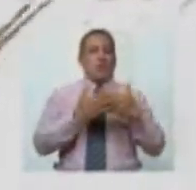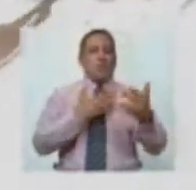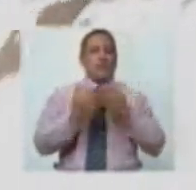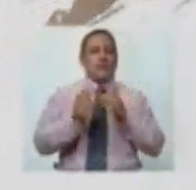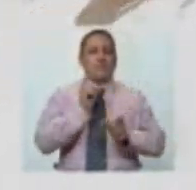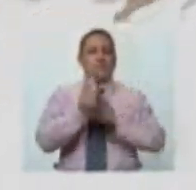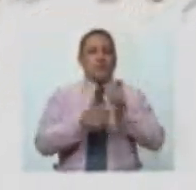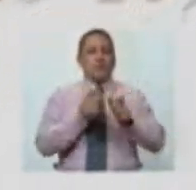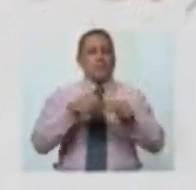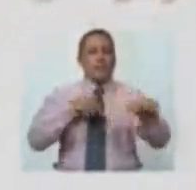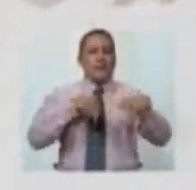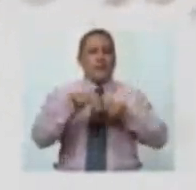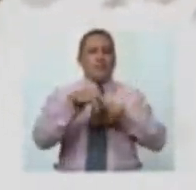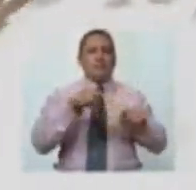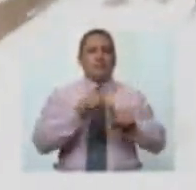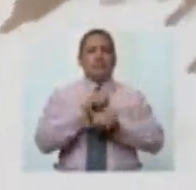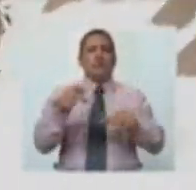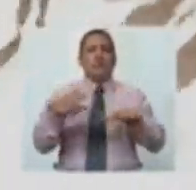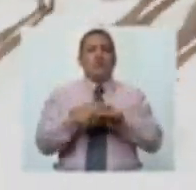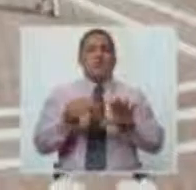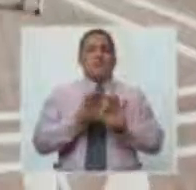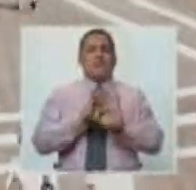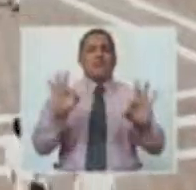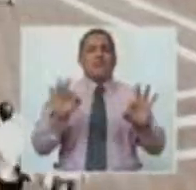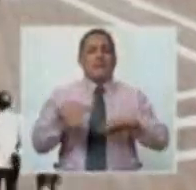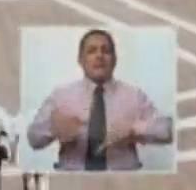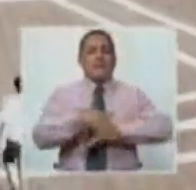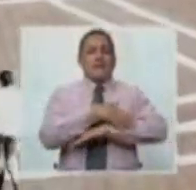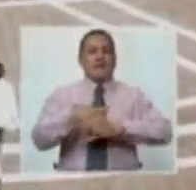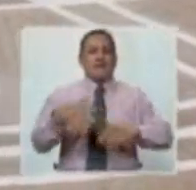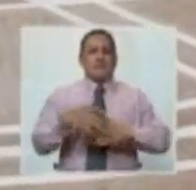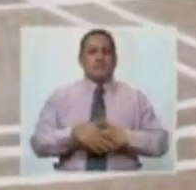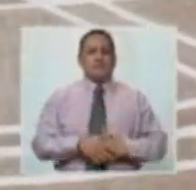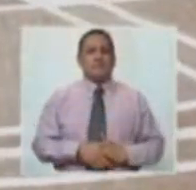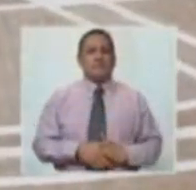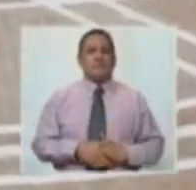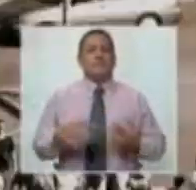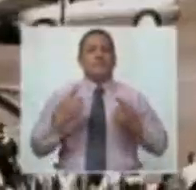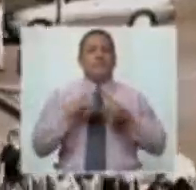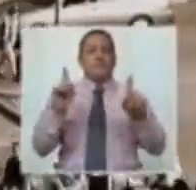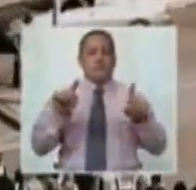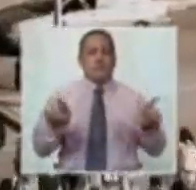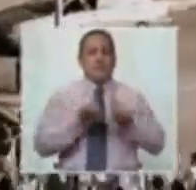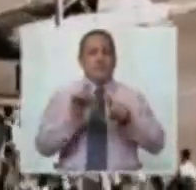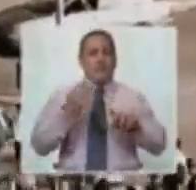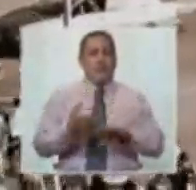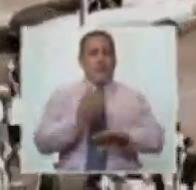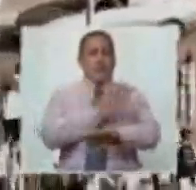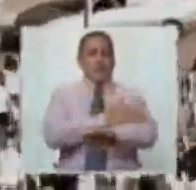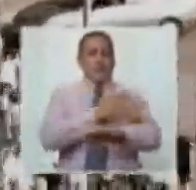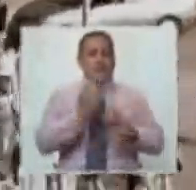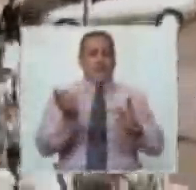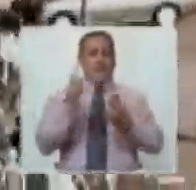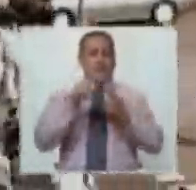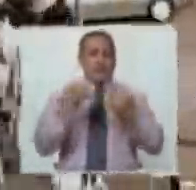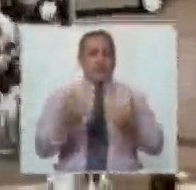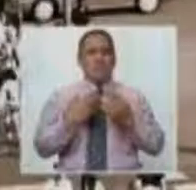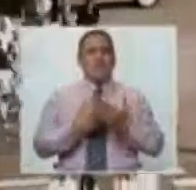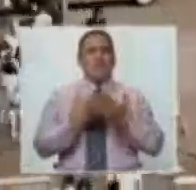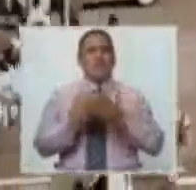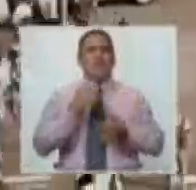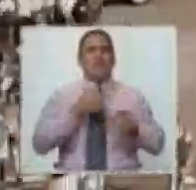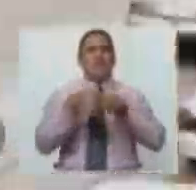persona para desplazarse sin impedimentos en las vías públicas. Sin embargo, de un tiempo a esta parte, con